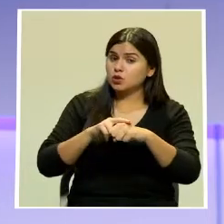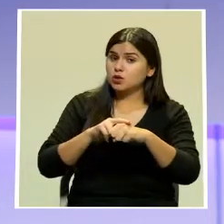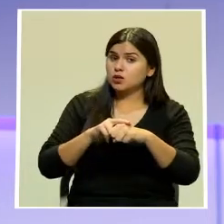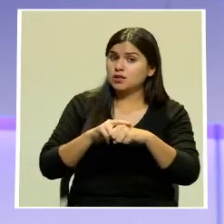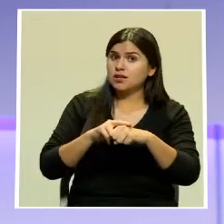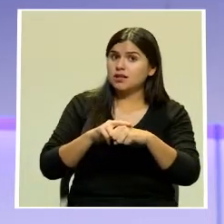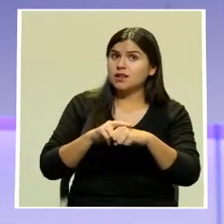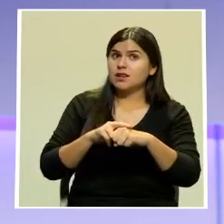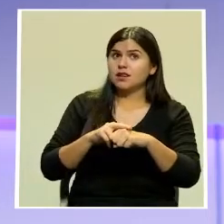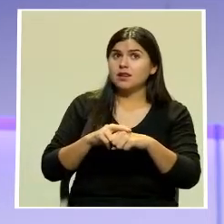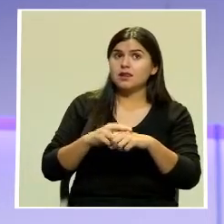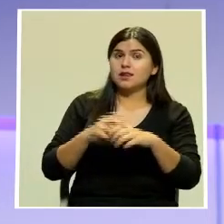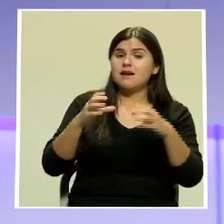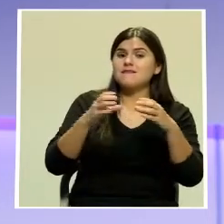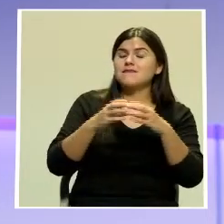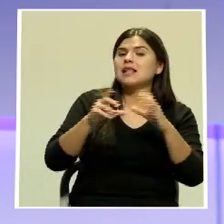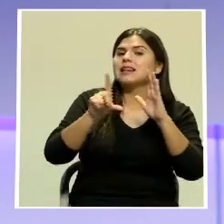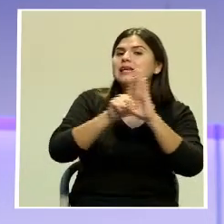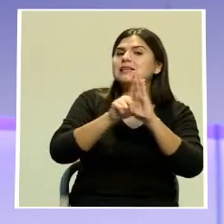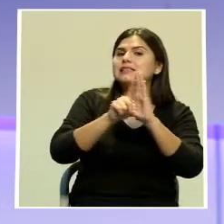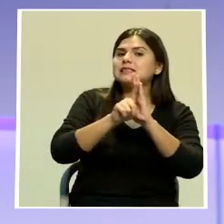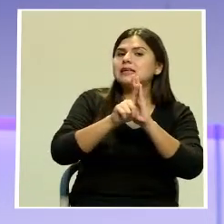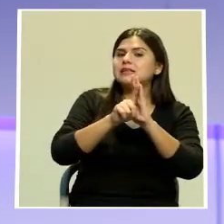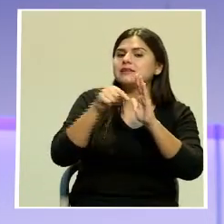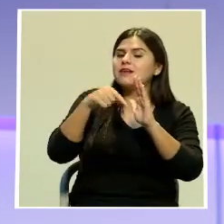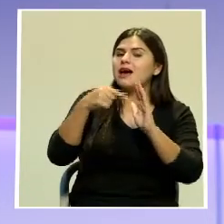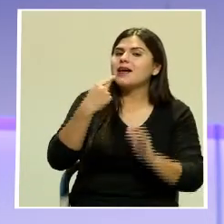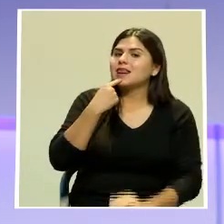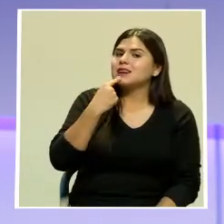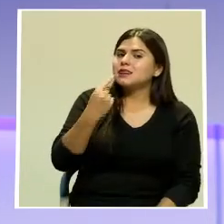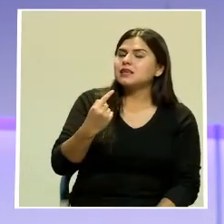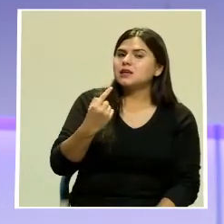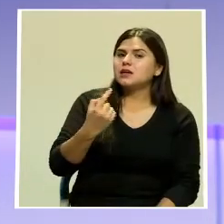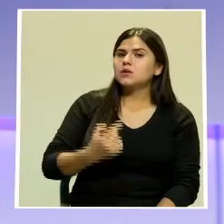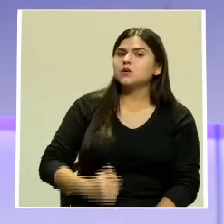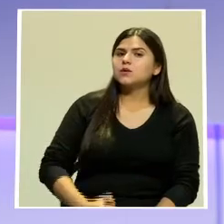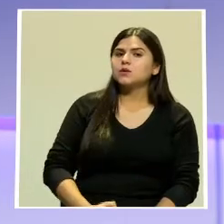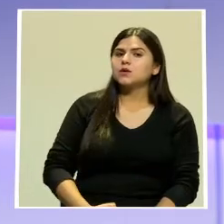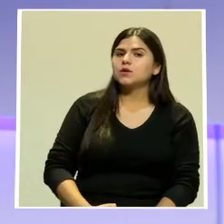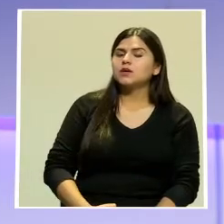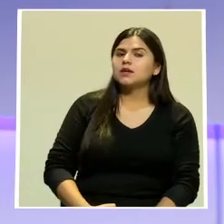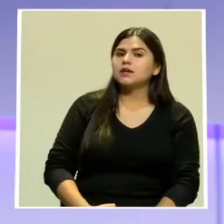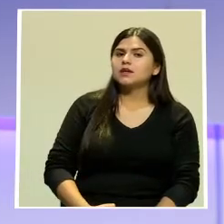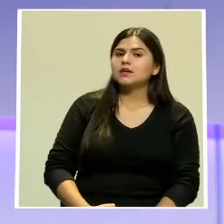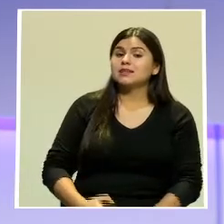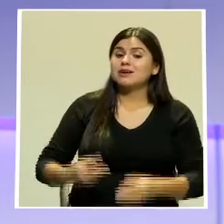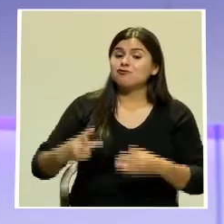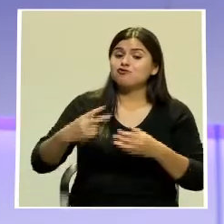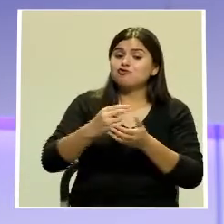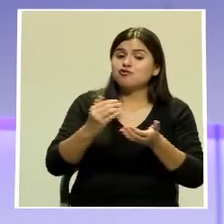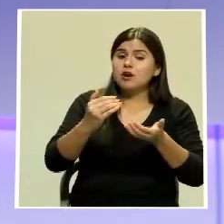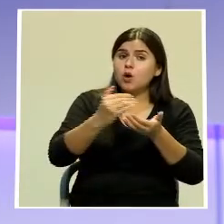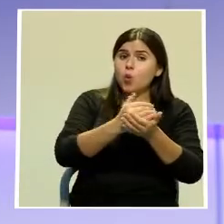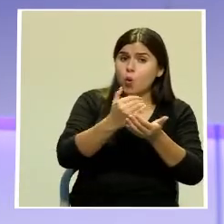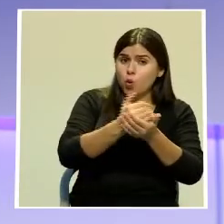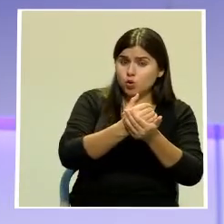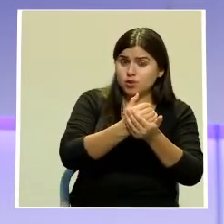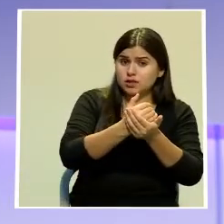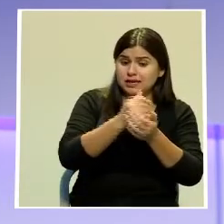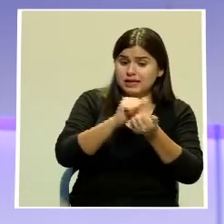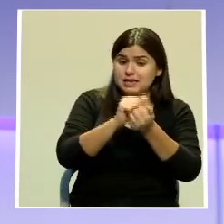en la fracción legislativa, ha dicho de que el recorte y el cambio en